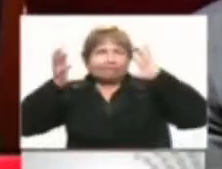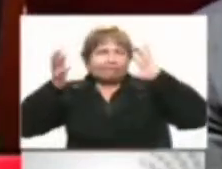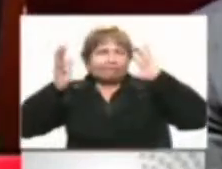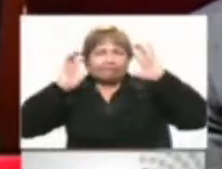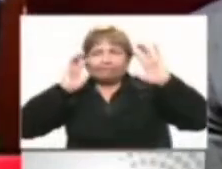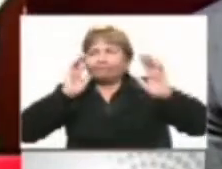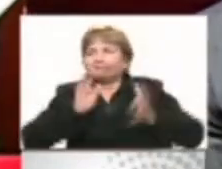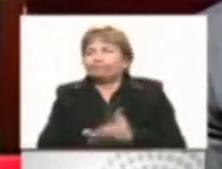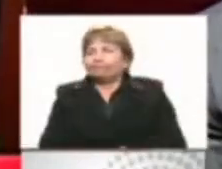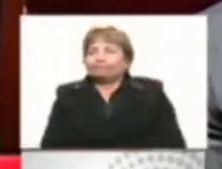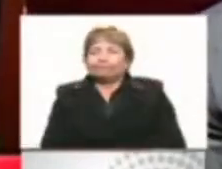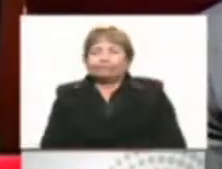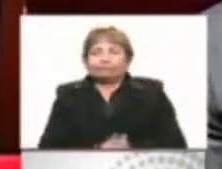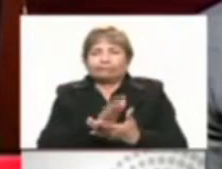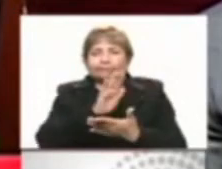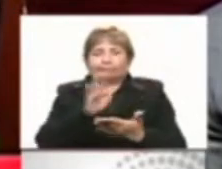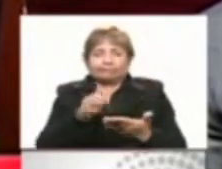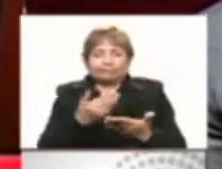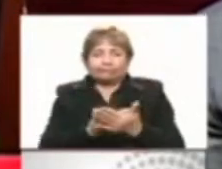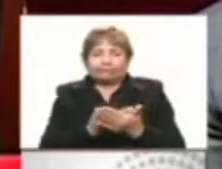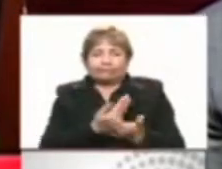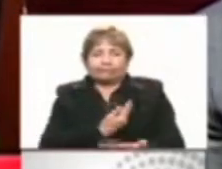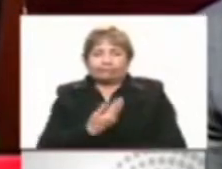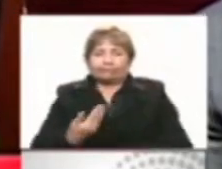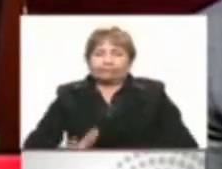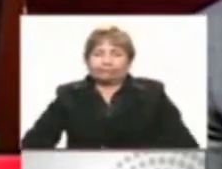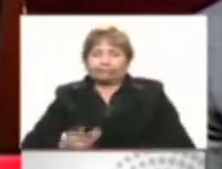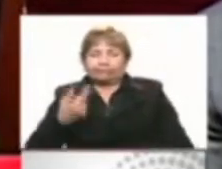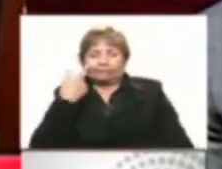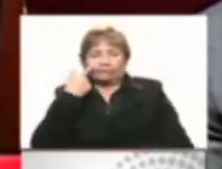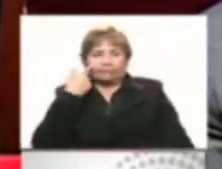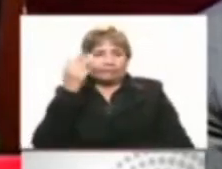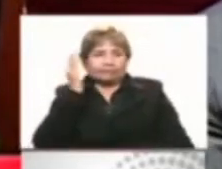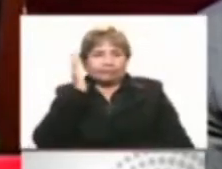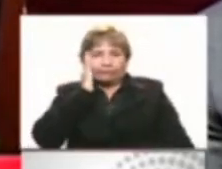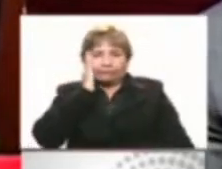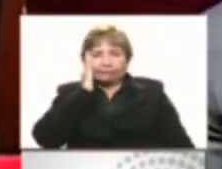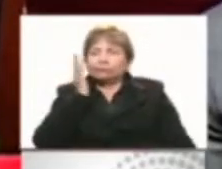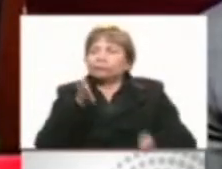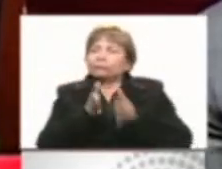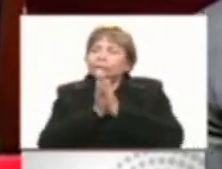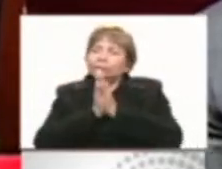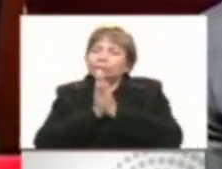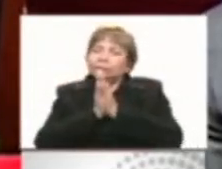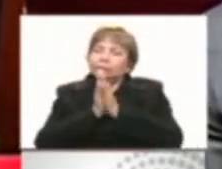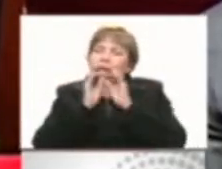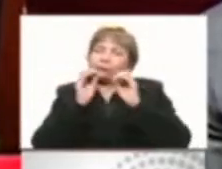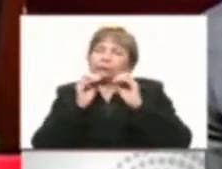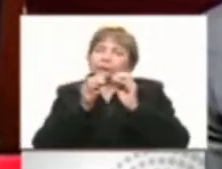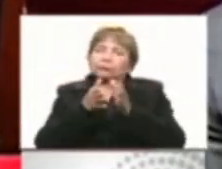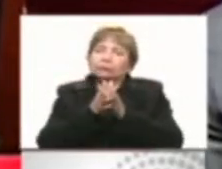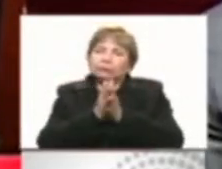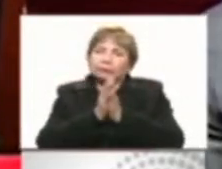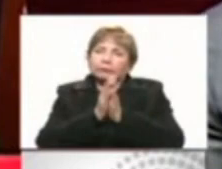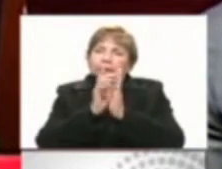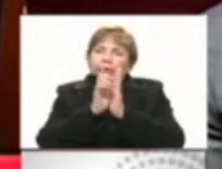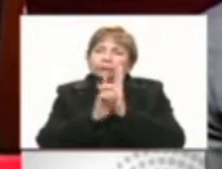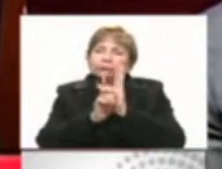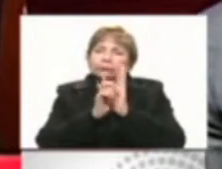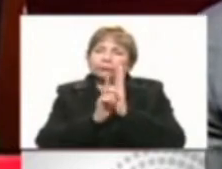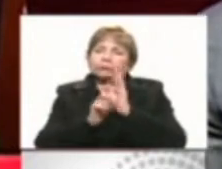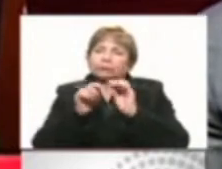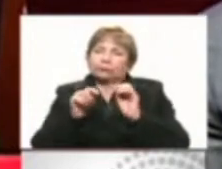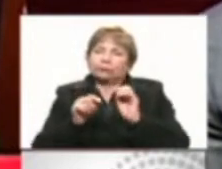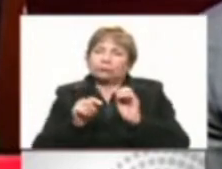eso todos los gobiernos que yo conozca en los últimos años han pedido y obtenido facultades legislativas en este